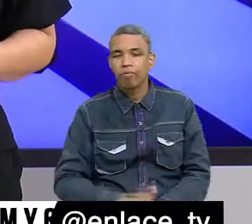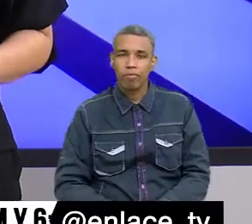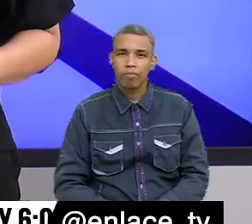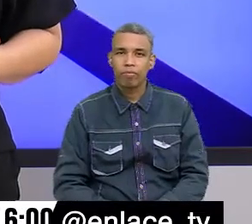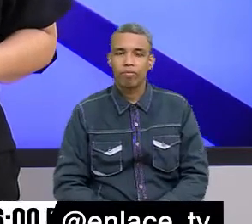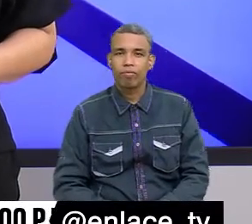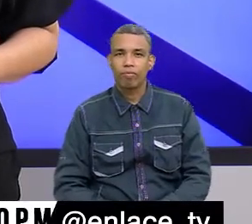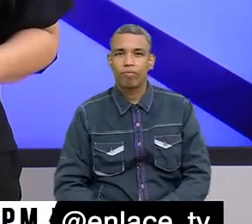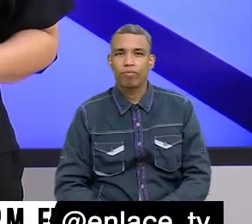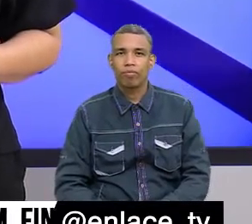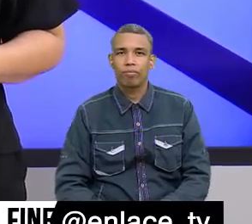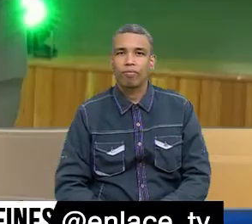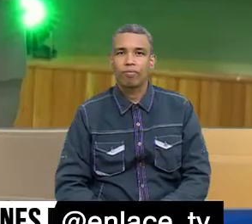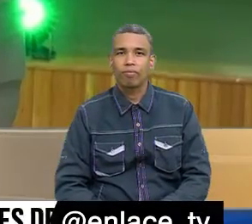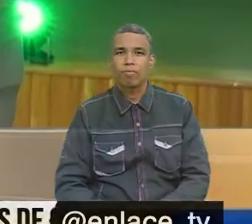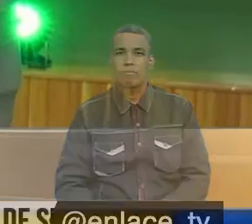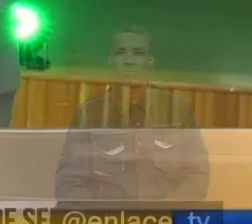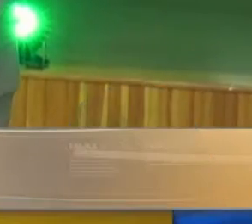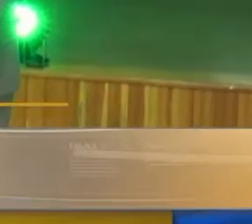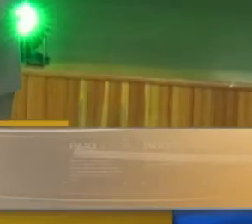que usted quiere ver.